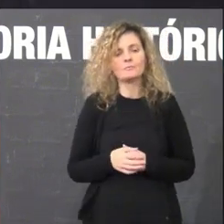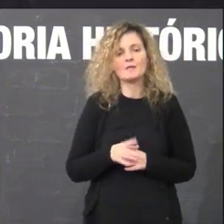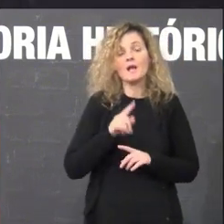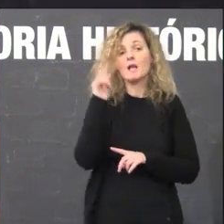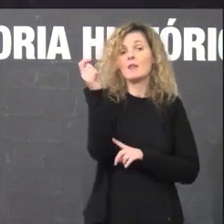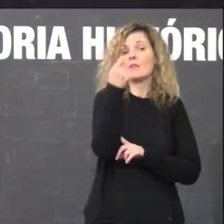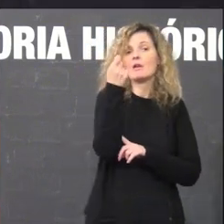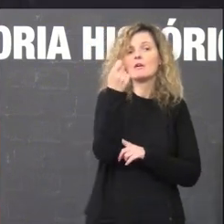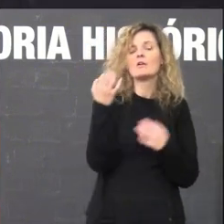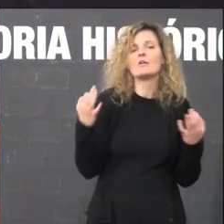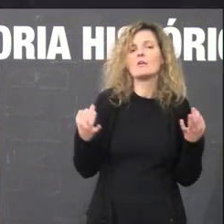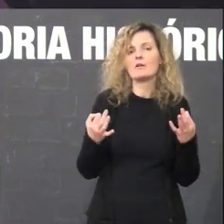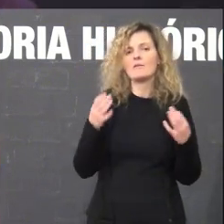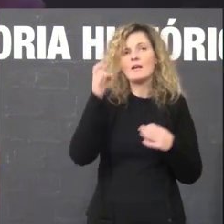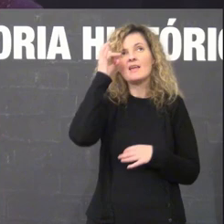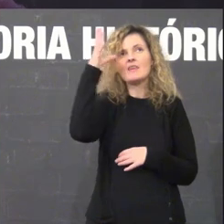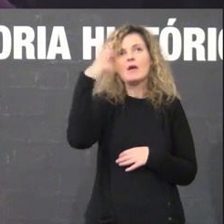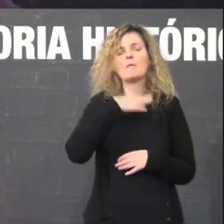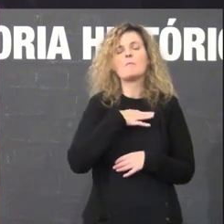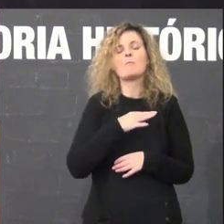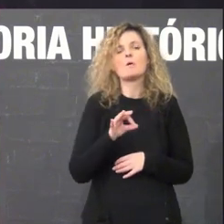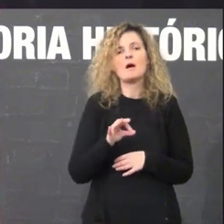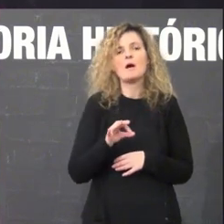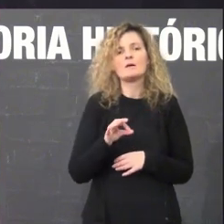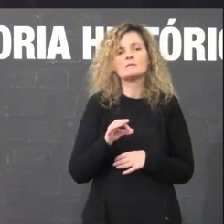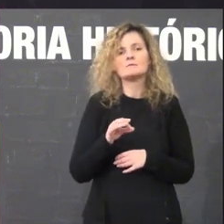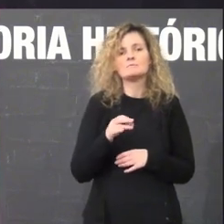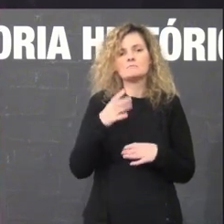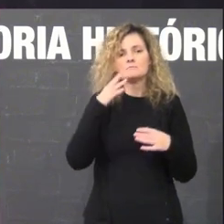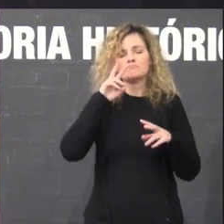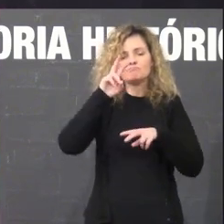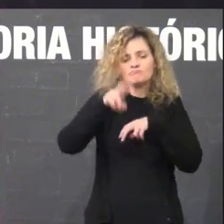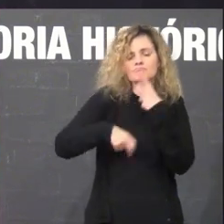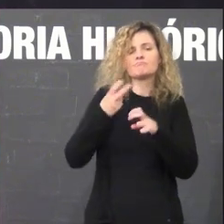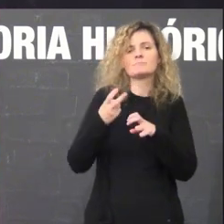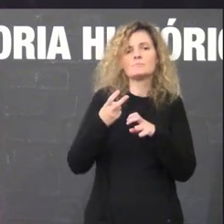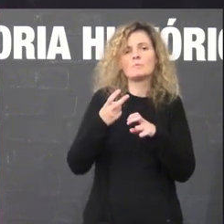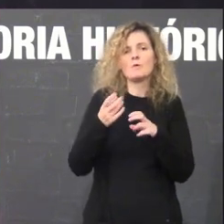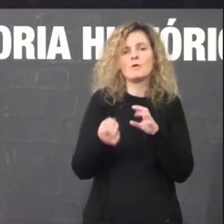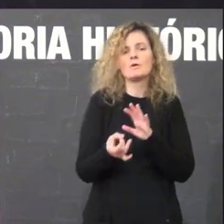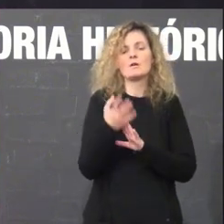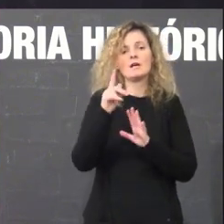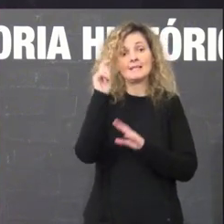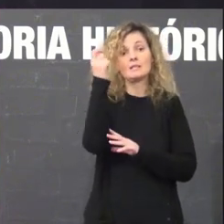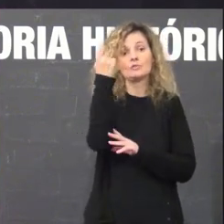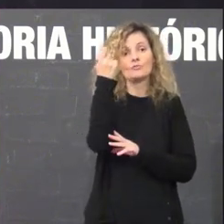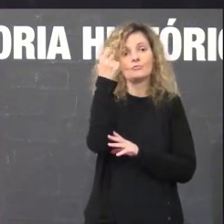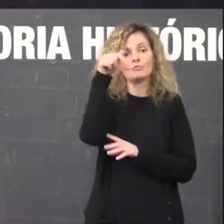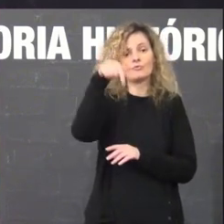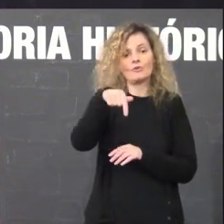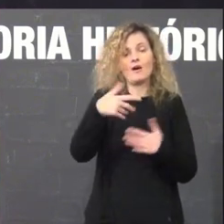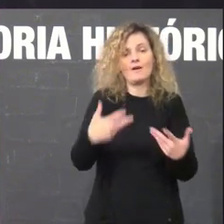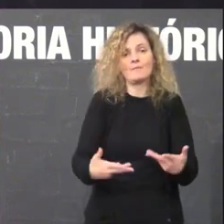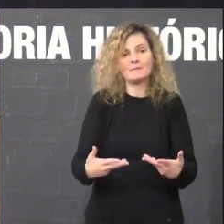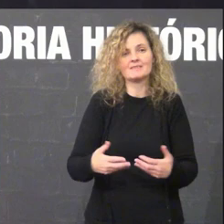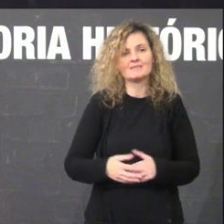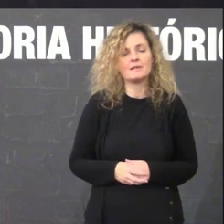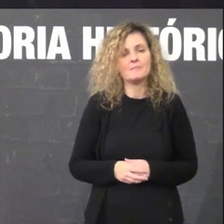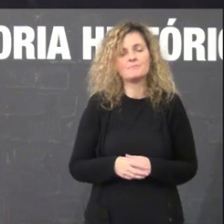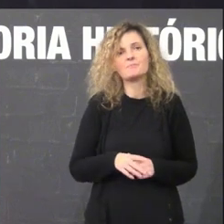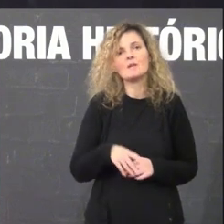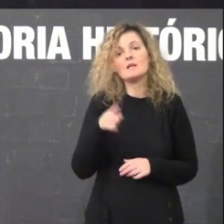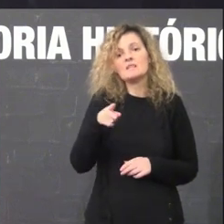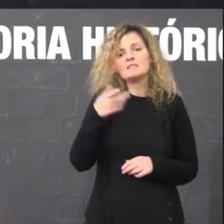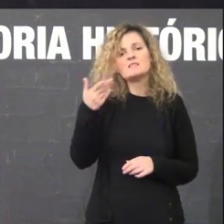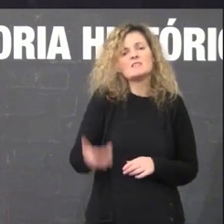de lograr que esas ideas puedan digamos ser rehabilitadas y triunfar también en el presente Entonces yo creo que es